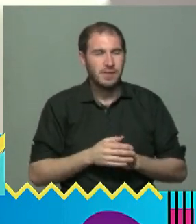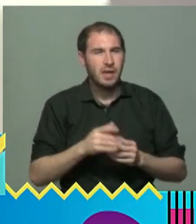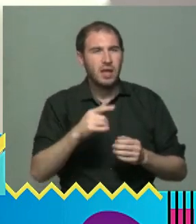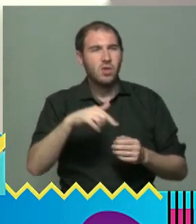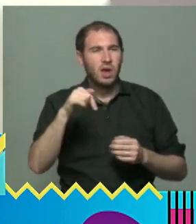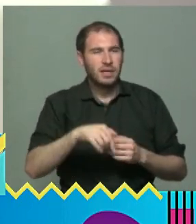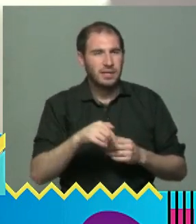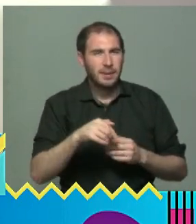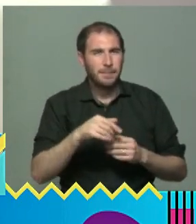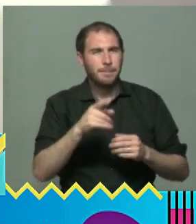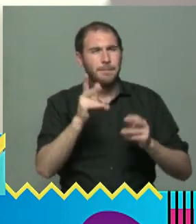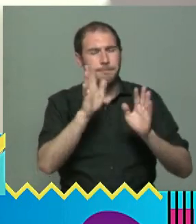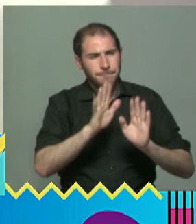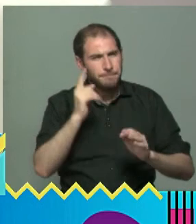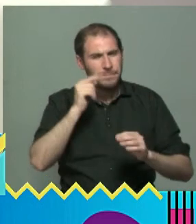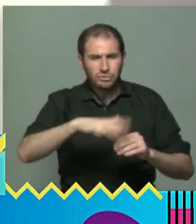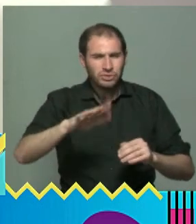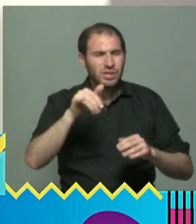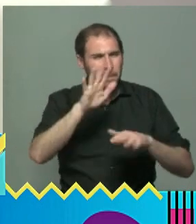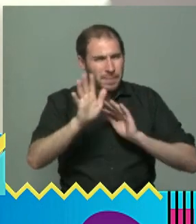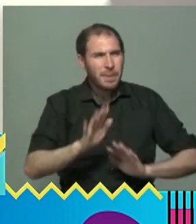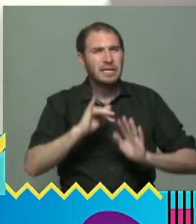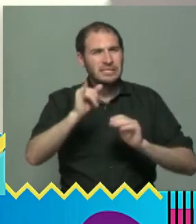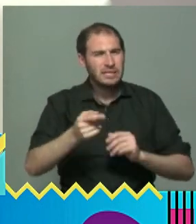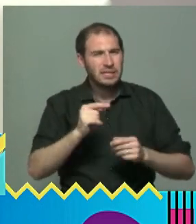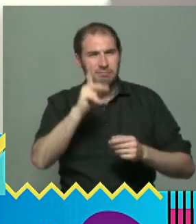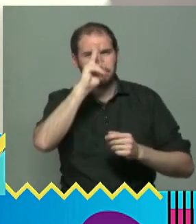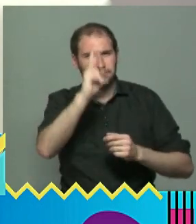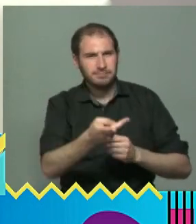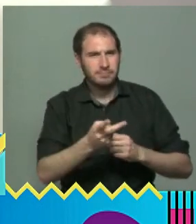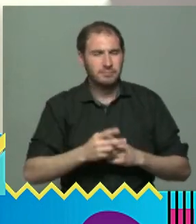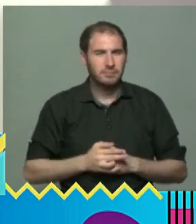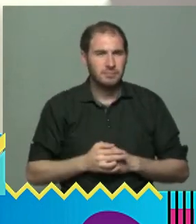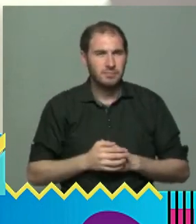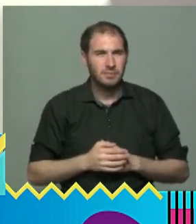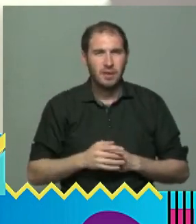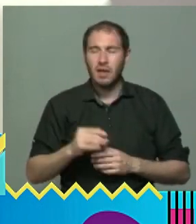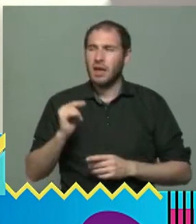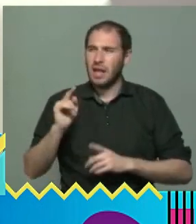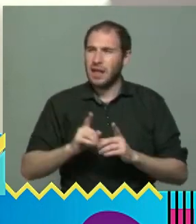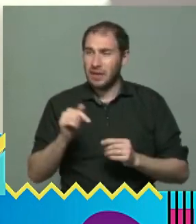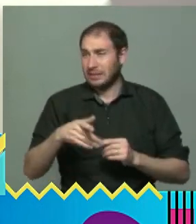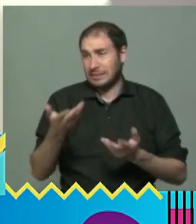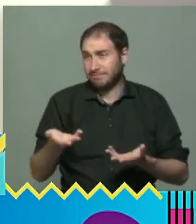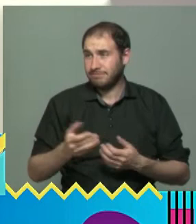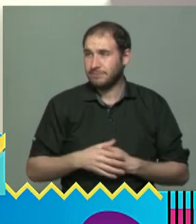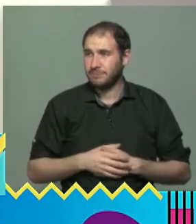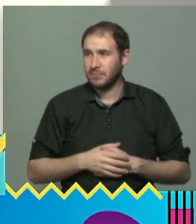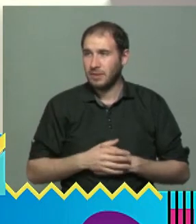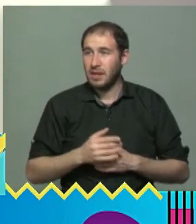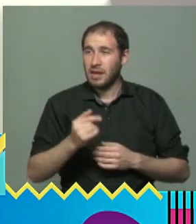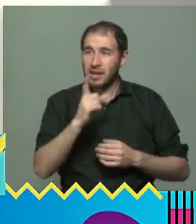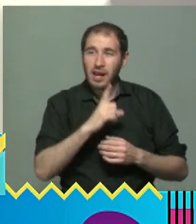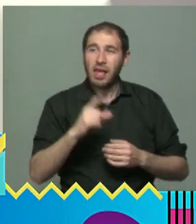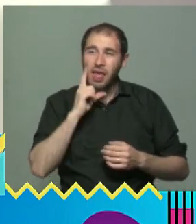estamos preparados como sociedad para también este cambio de paradigma, ¿no? Que realmente es eso, o sea, cada día